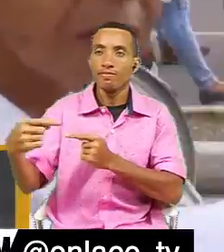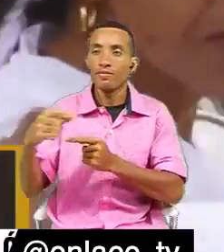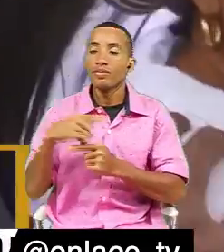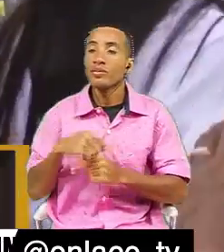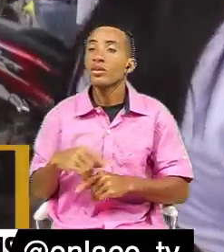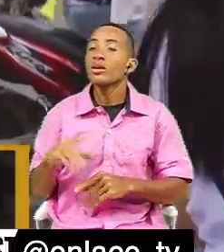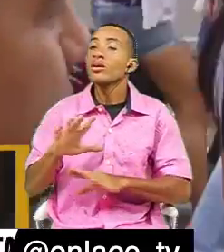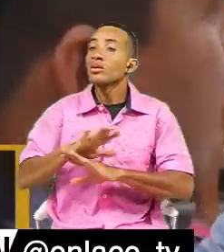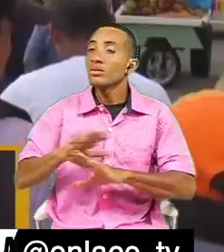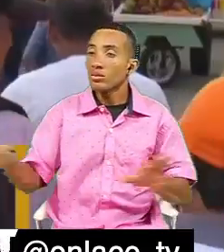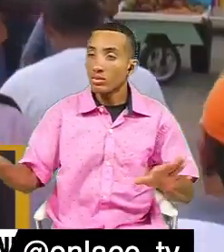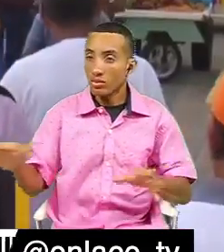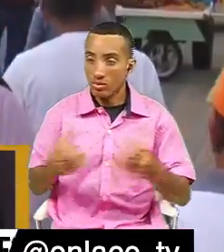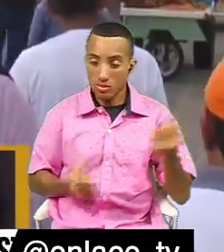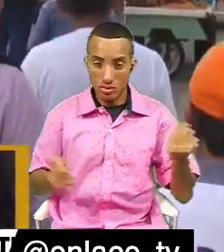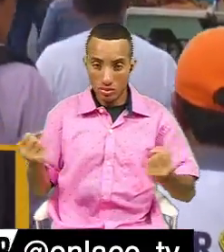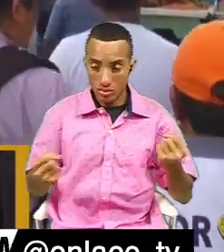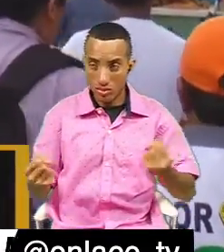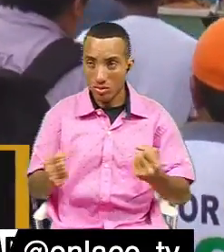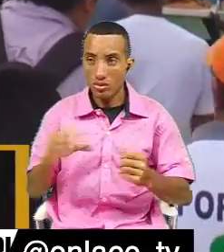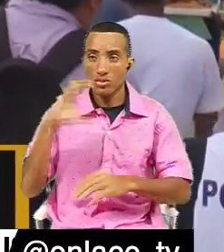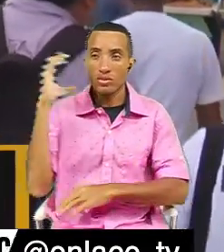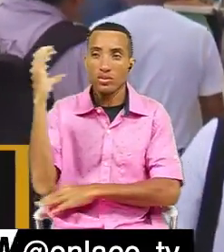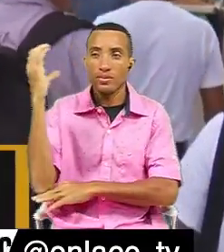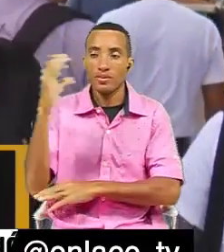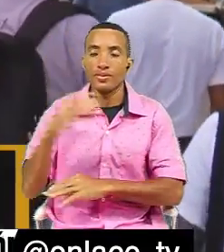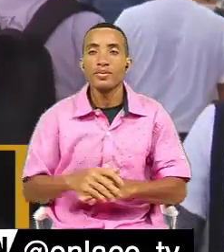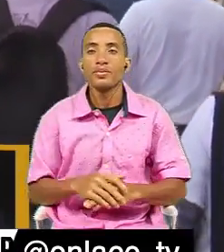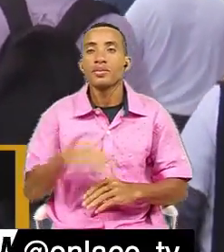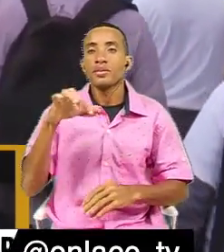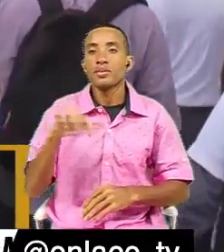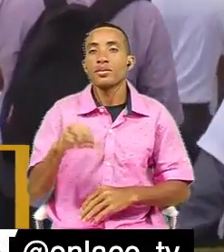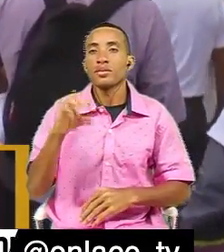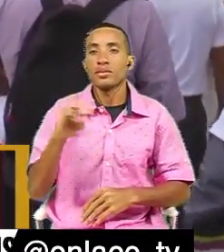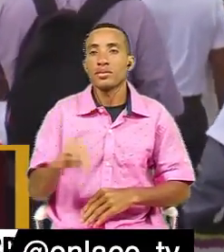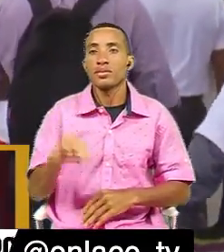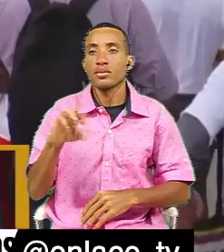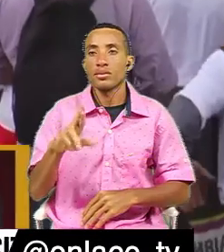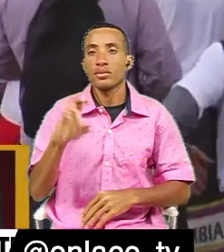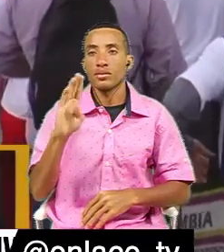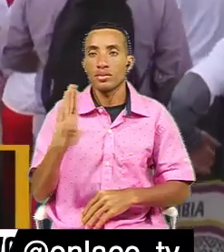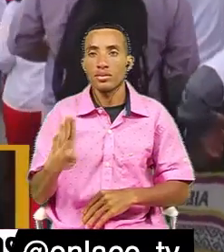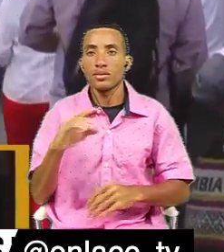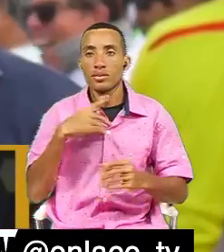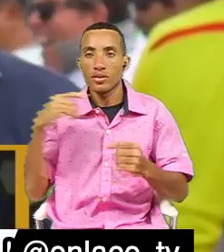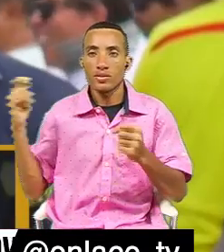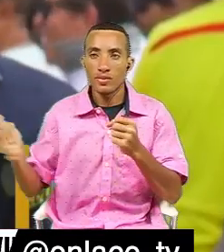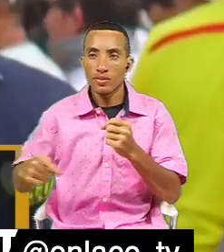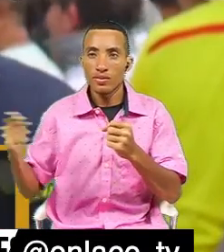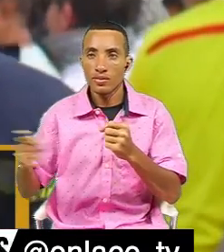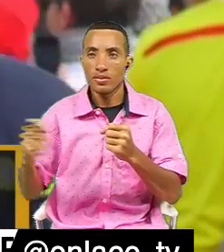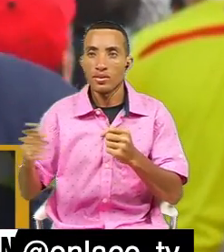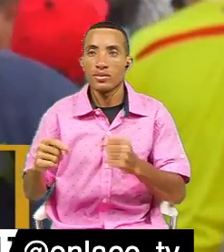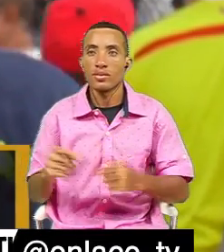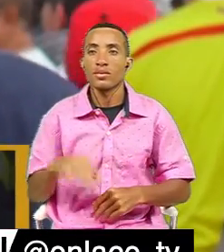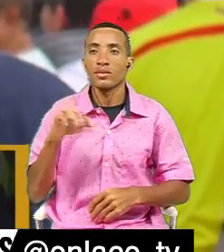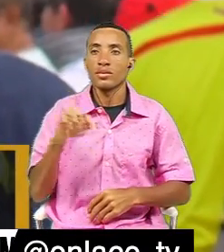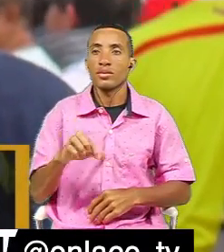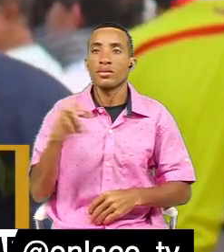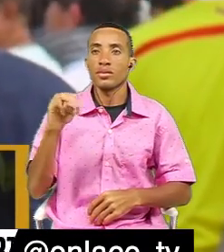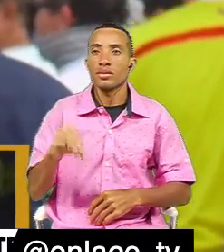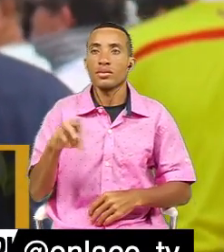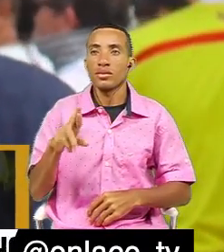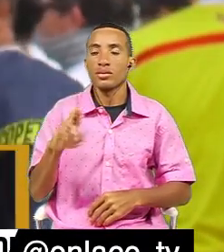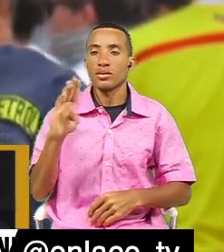colombiano. Freddy Pulecio, líder reconocido en la defensa del PMRB, fue figura central en el cacerolazo. Pues el PMRB estará